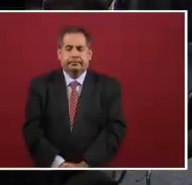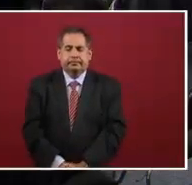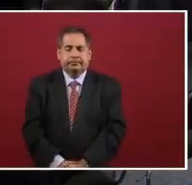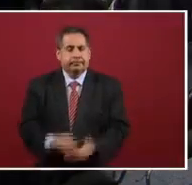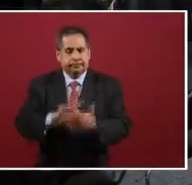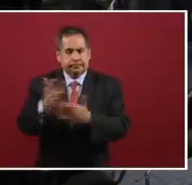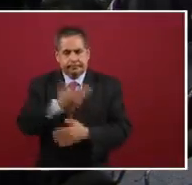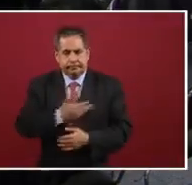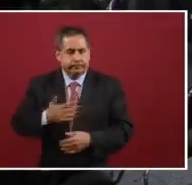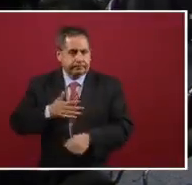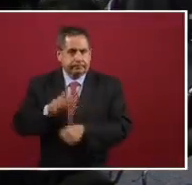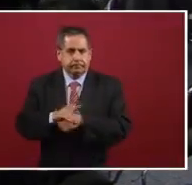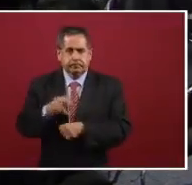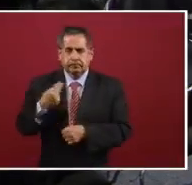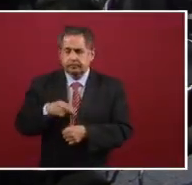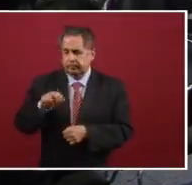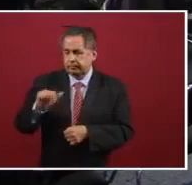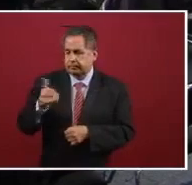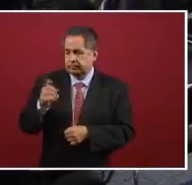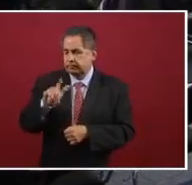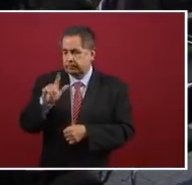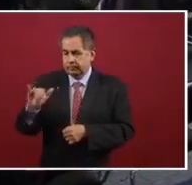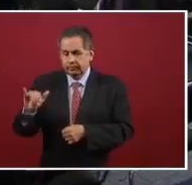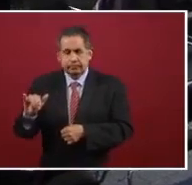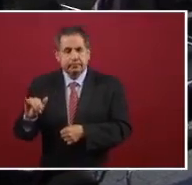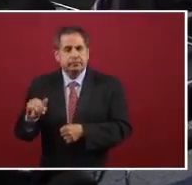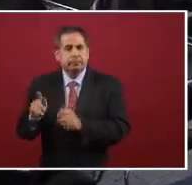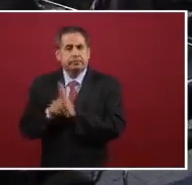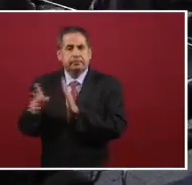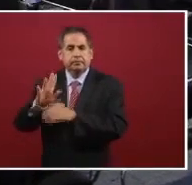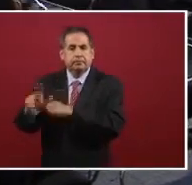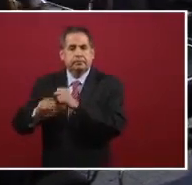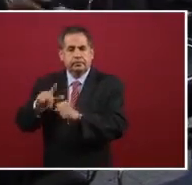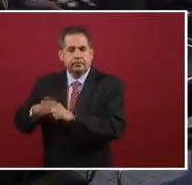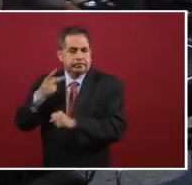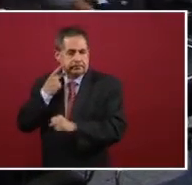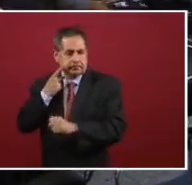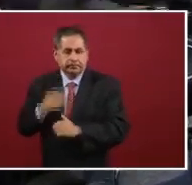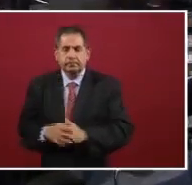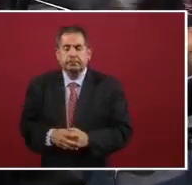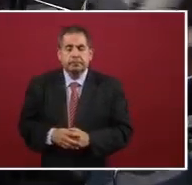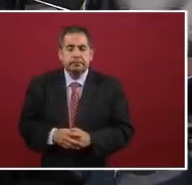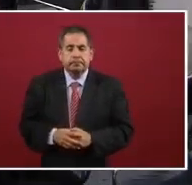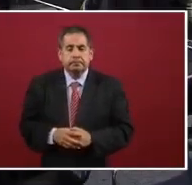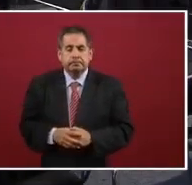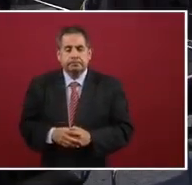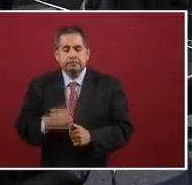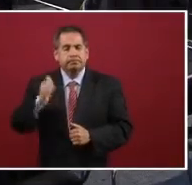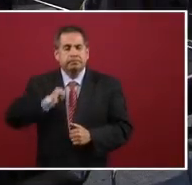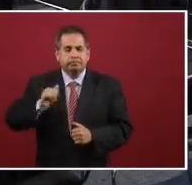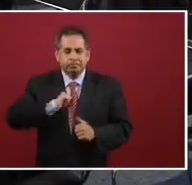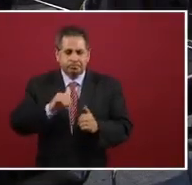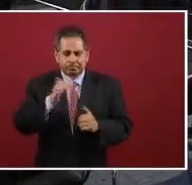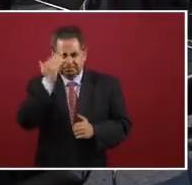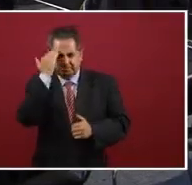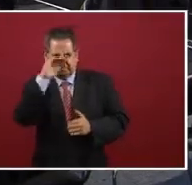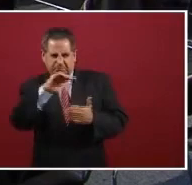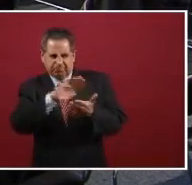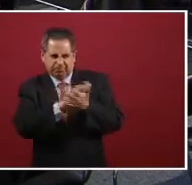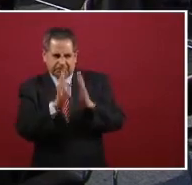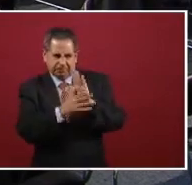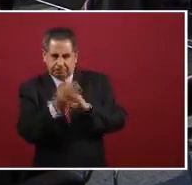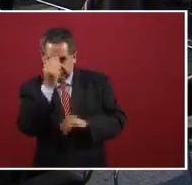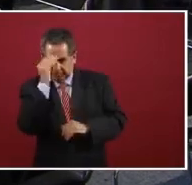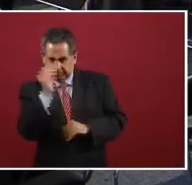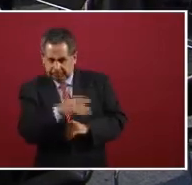Gracias, presidente. Buenos días, Nayeli Roldán, reportera Animal Político. Dado que la estafa maestra documentó un sistema de